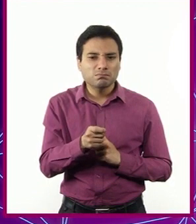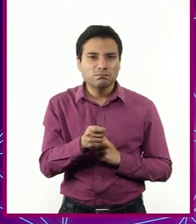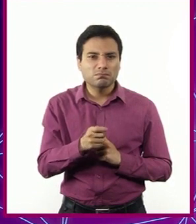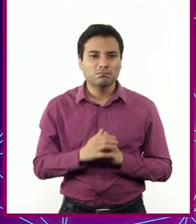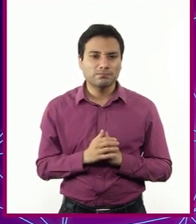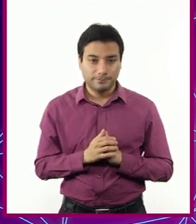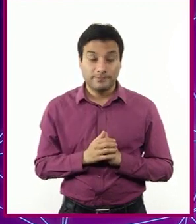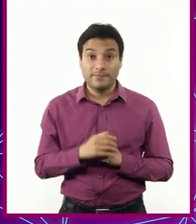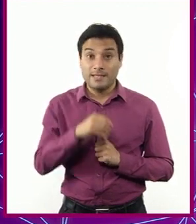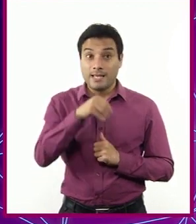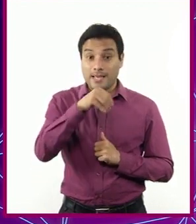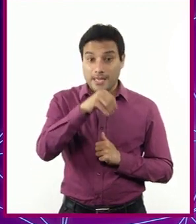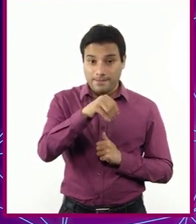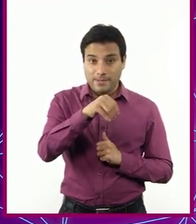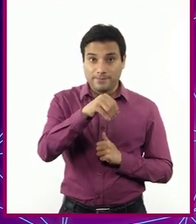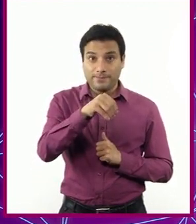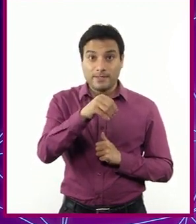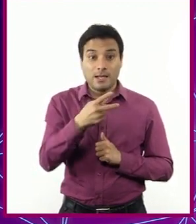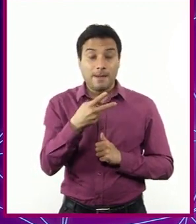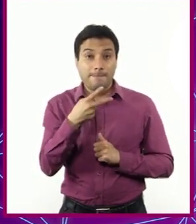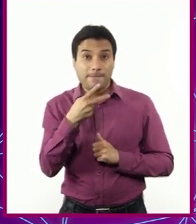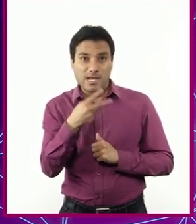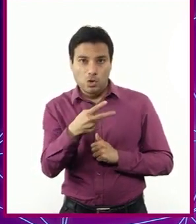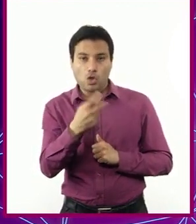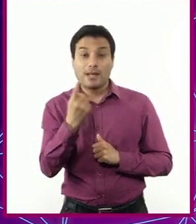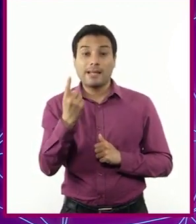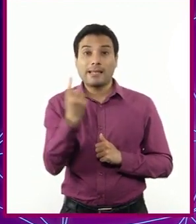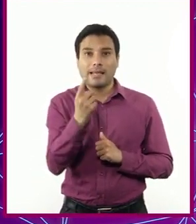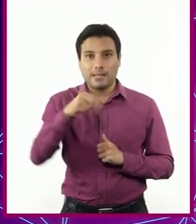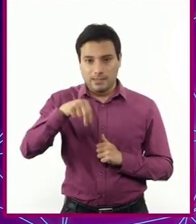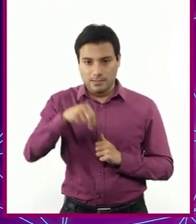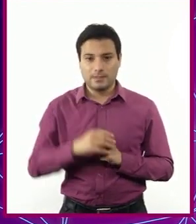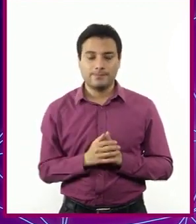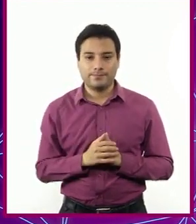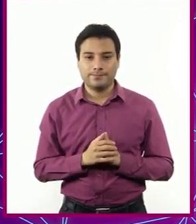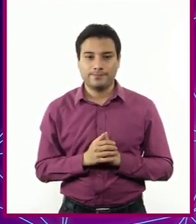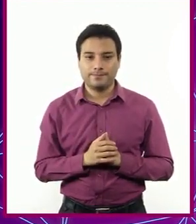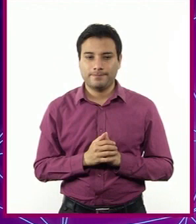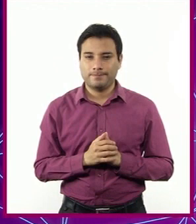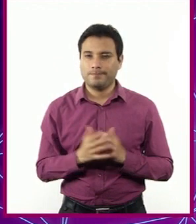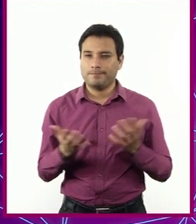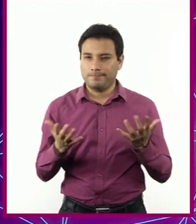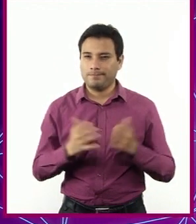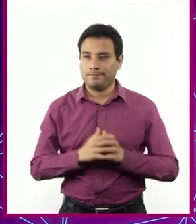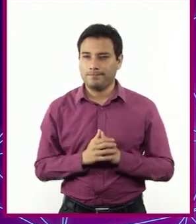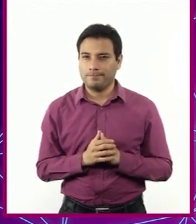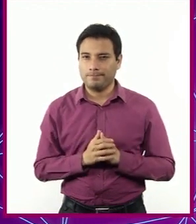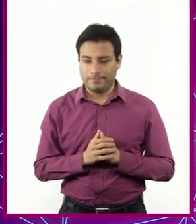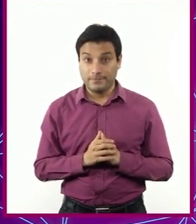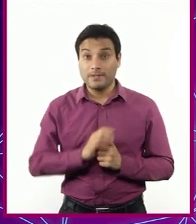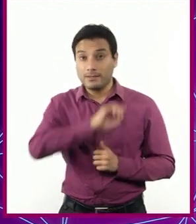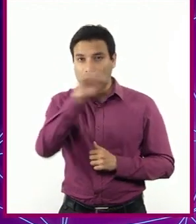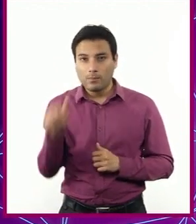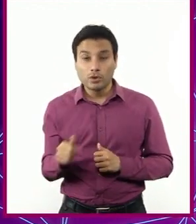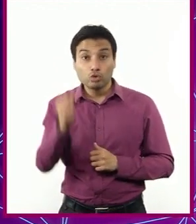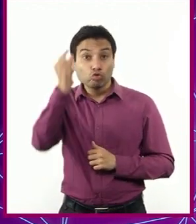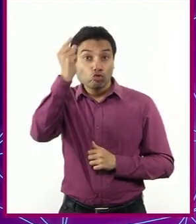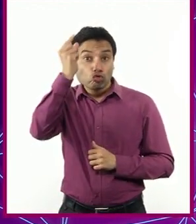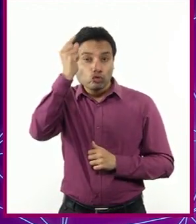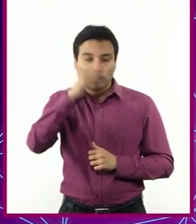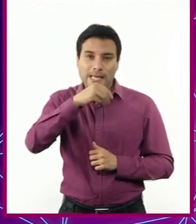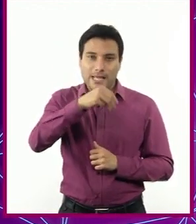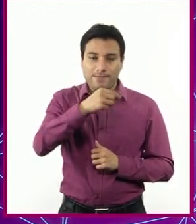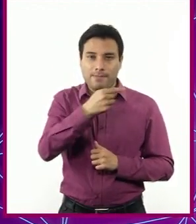m es mayor que n. Por lo tanto, el exponente de la potencia resultante, m